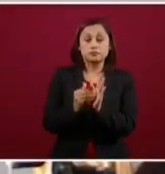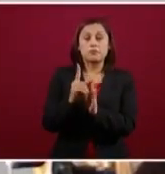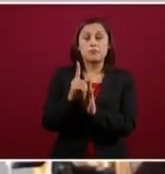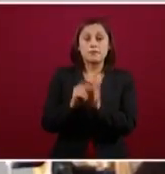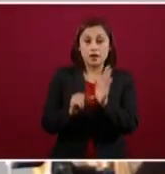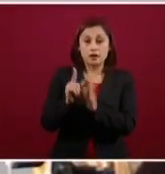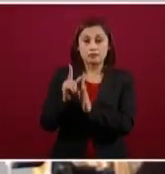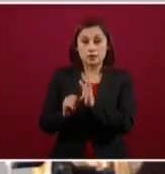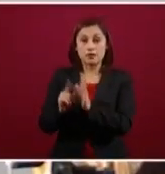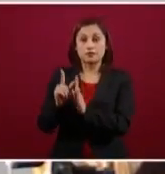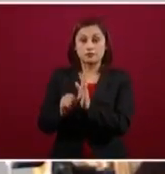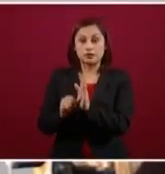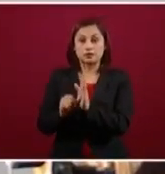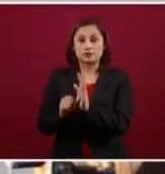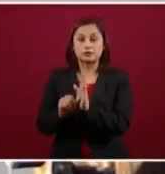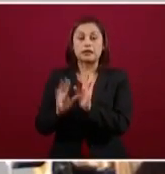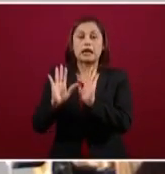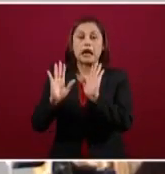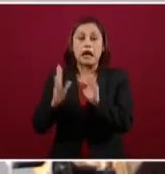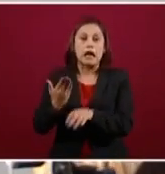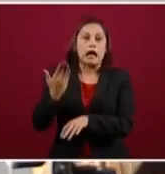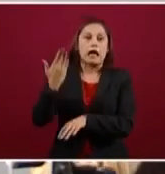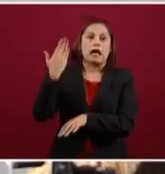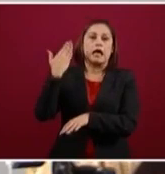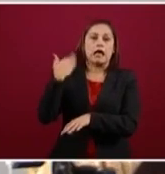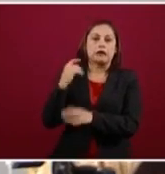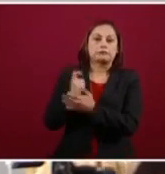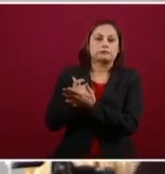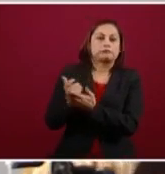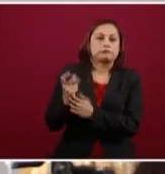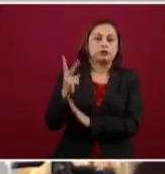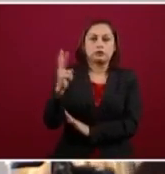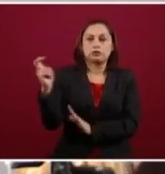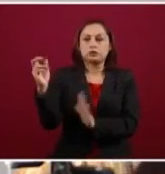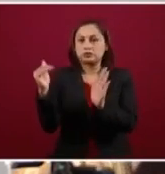mensuales, antes 200,000.